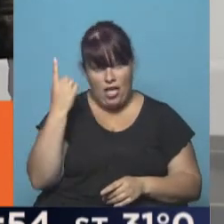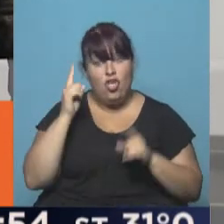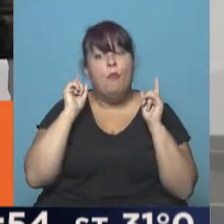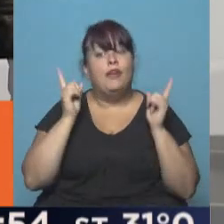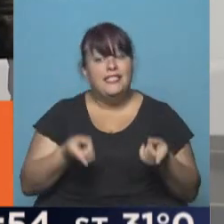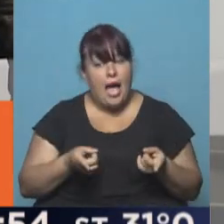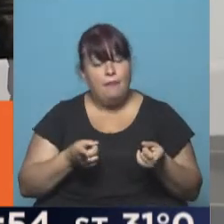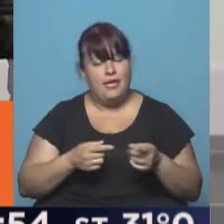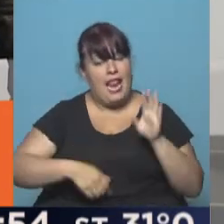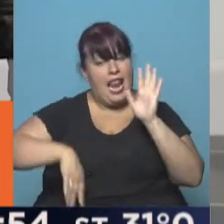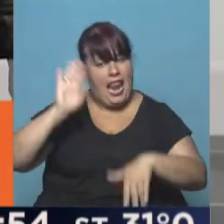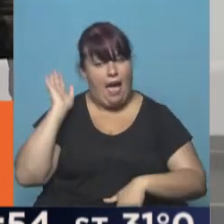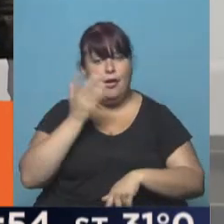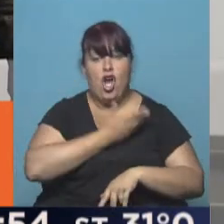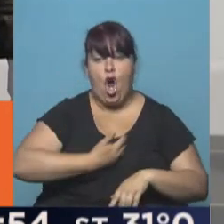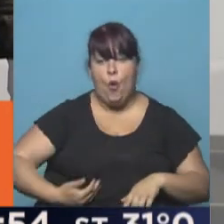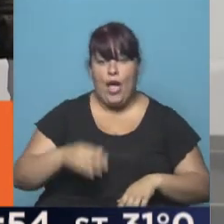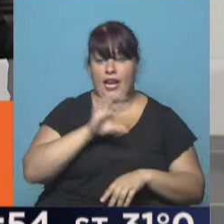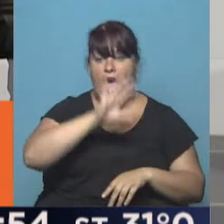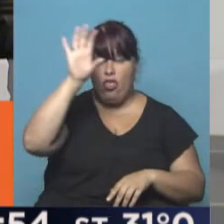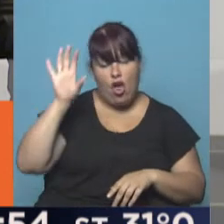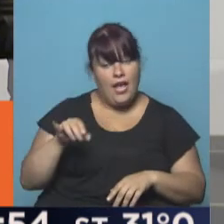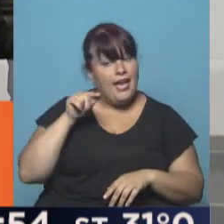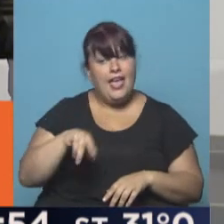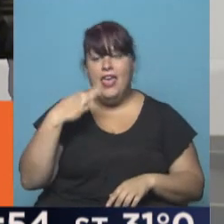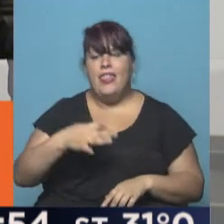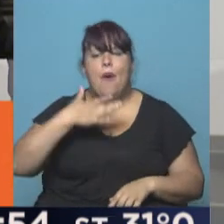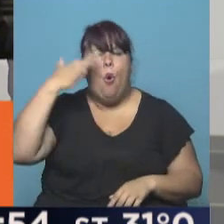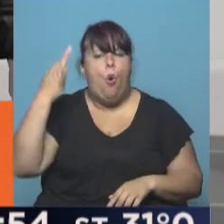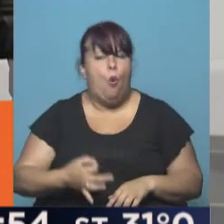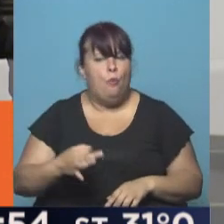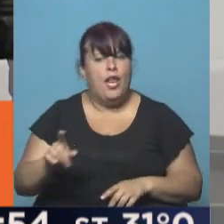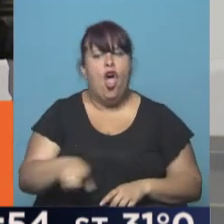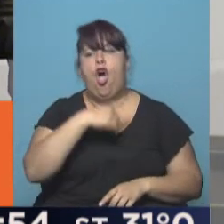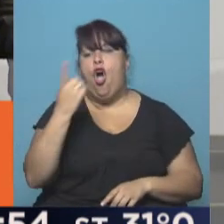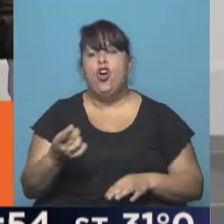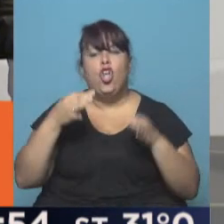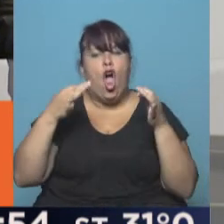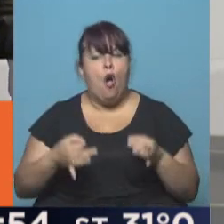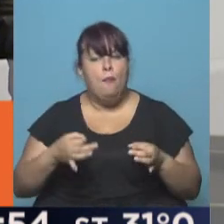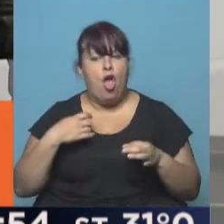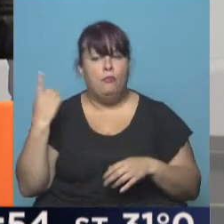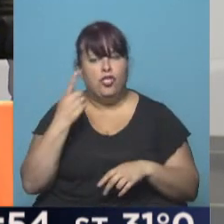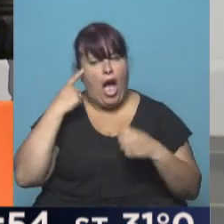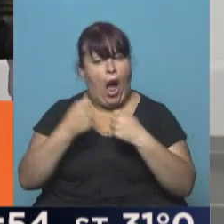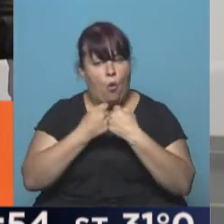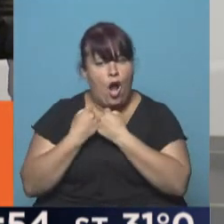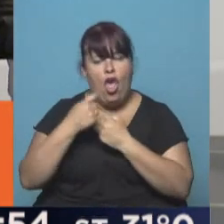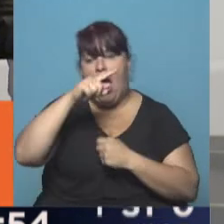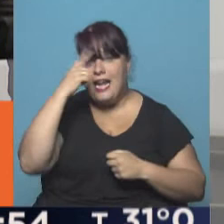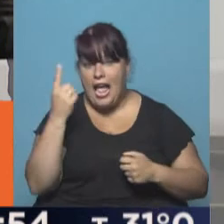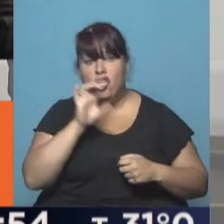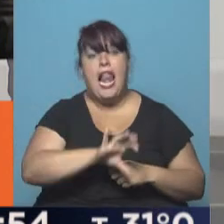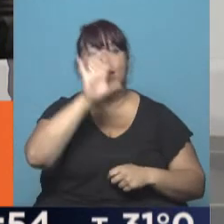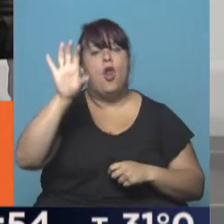también por la gran mayoría de los gobernadores, hace a cumplir el otro compromiso que compartimos, tanto Nación como